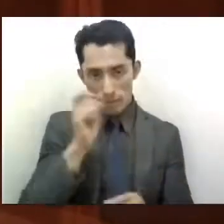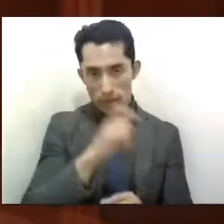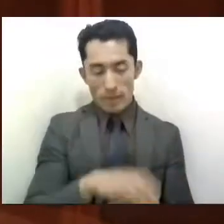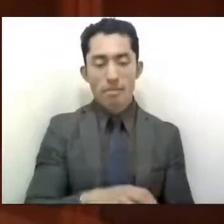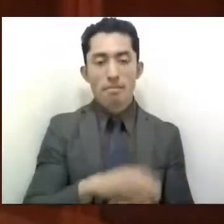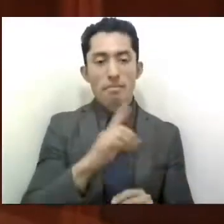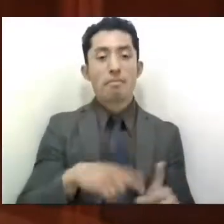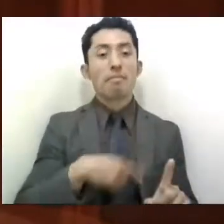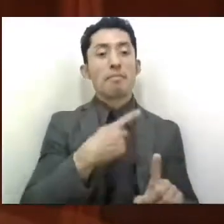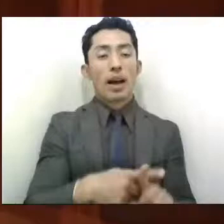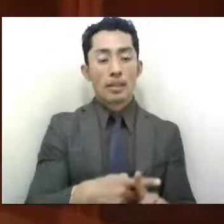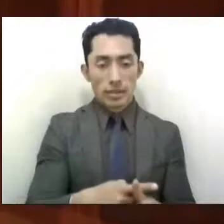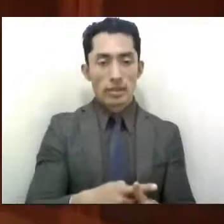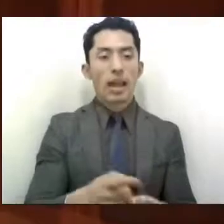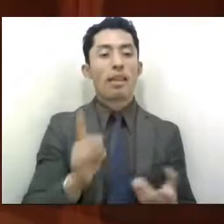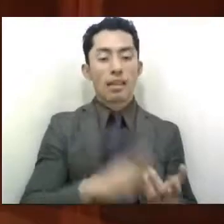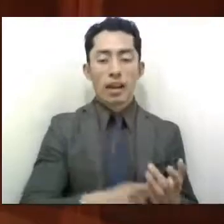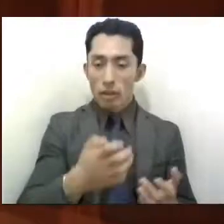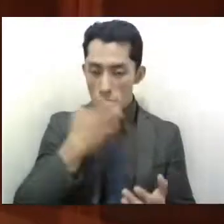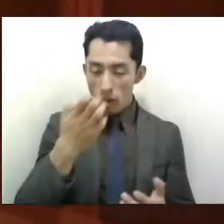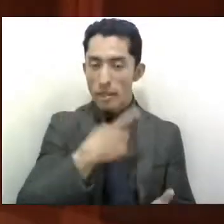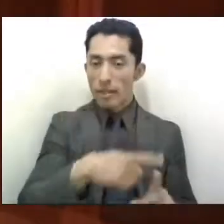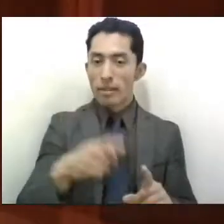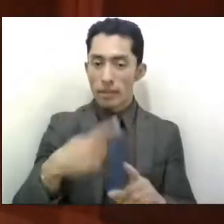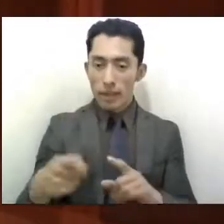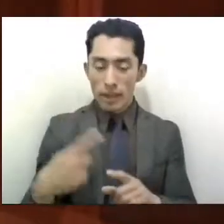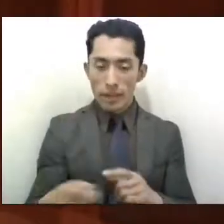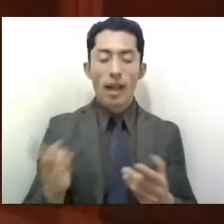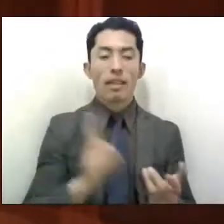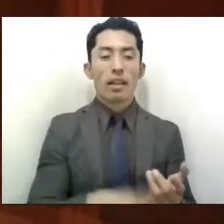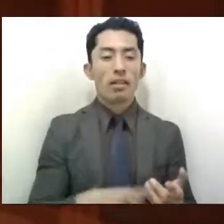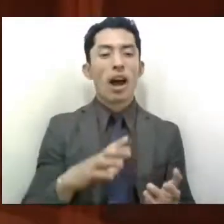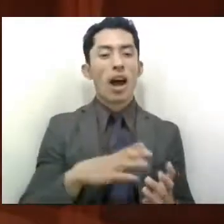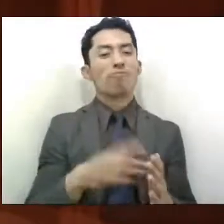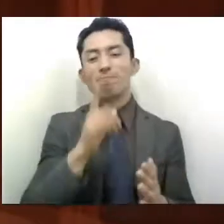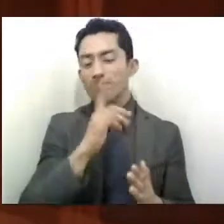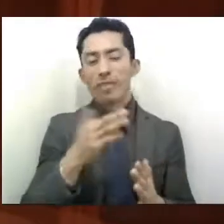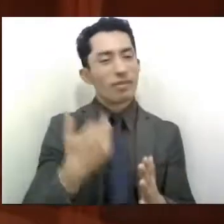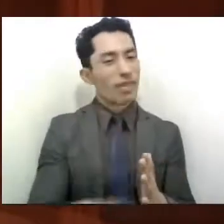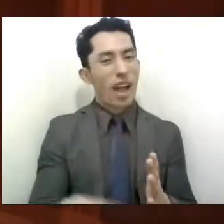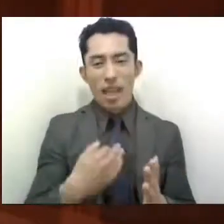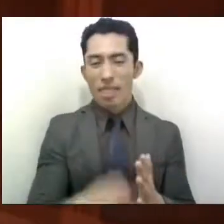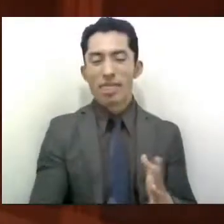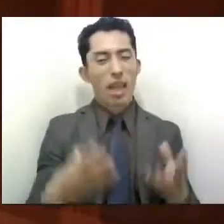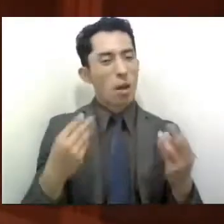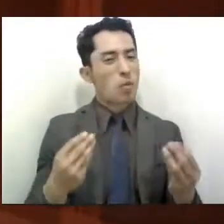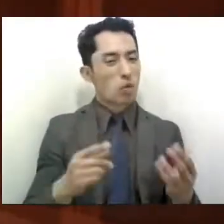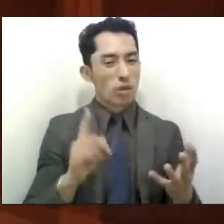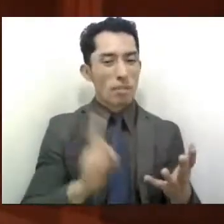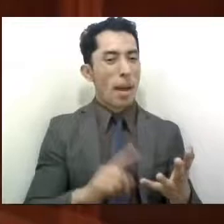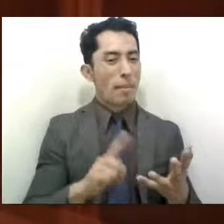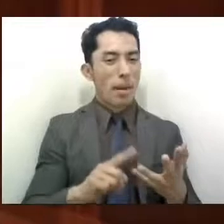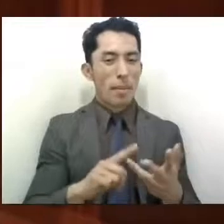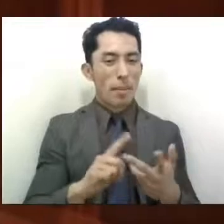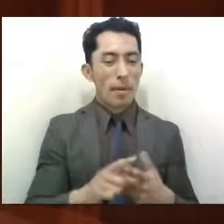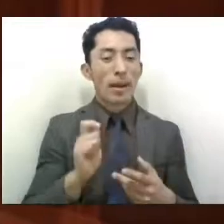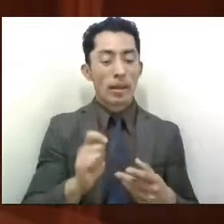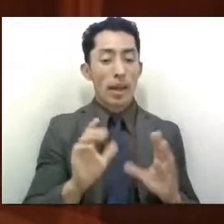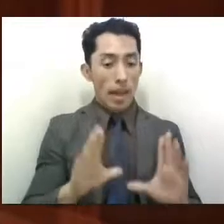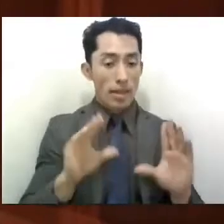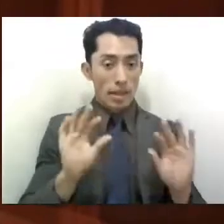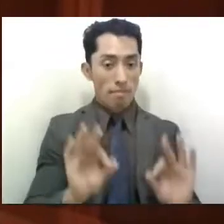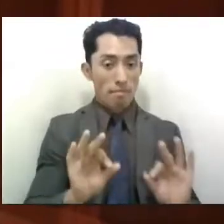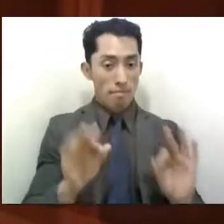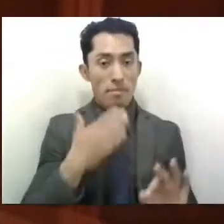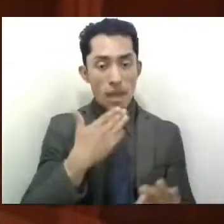centros educativos se enfrentan escaseces de todo tipo que ponen en peligro la calidad de la educación, su asimilación